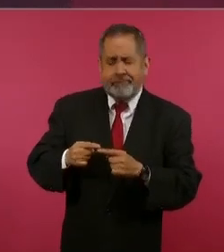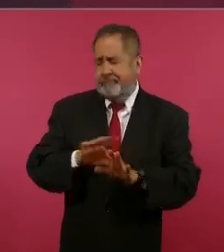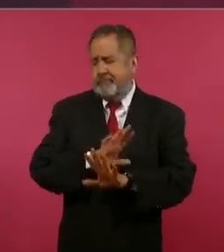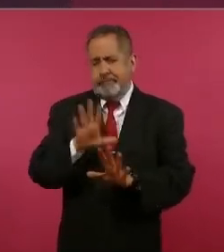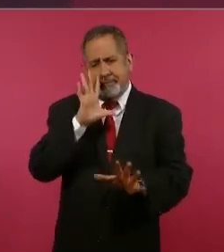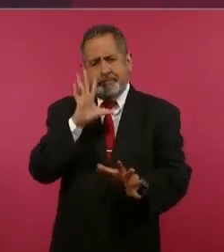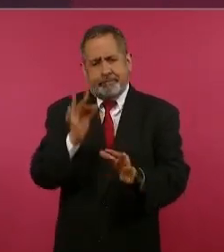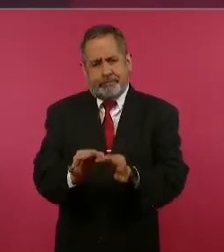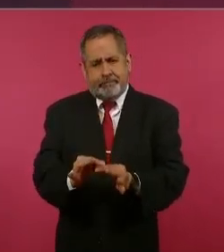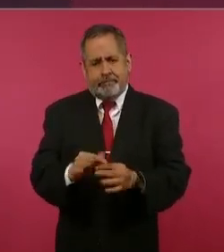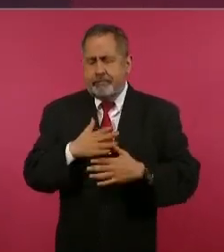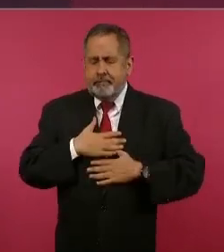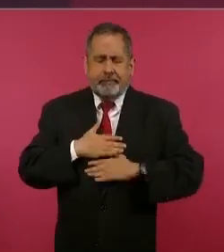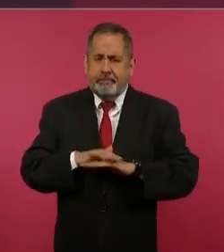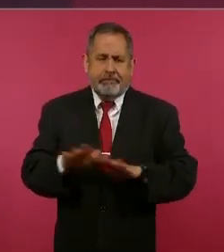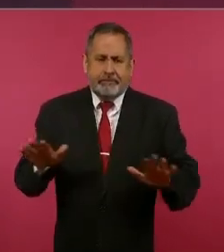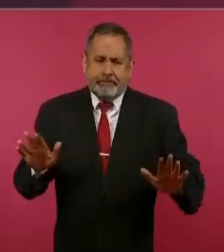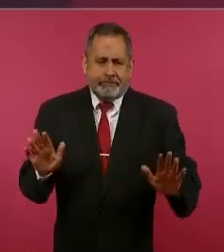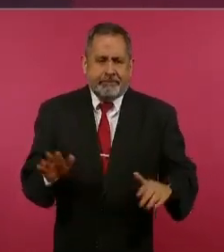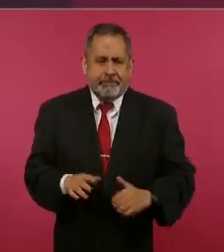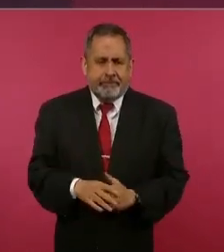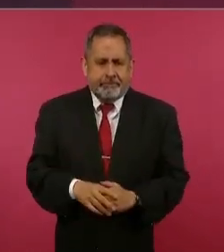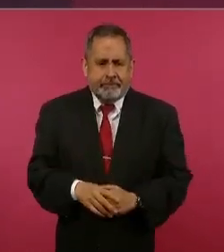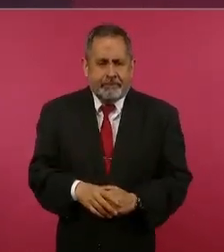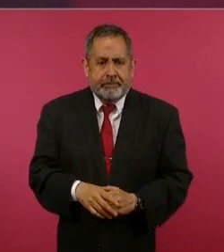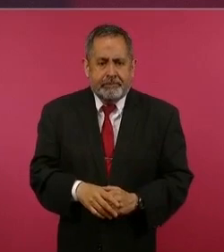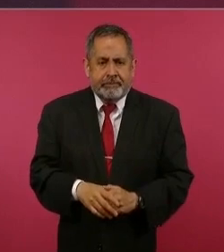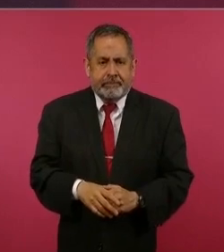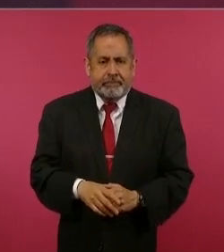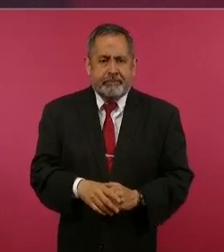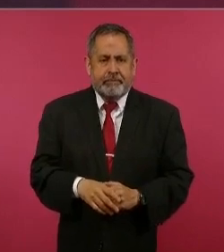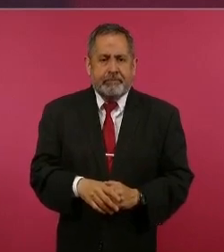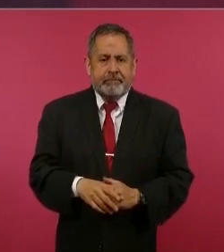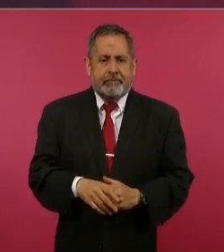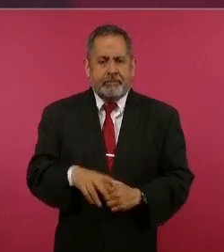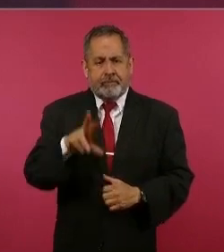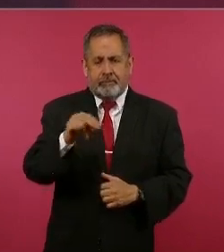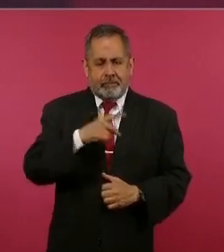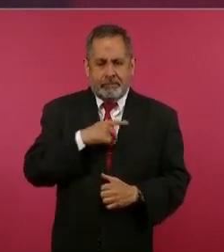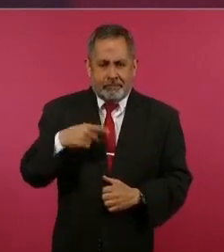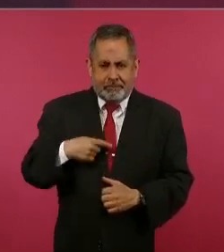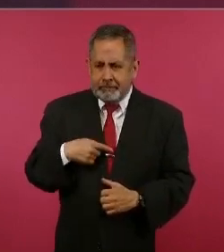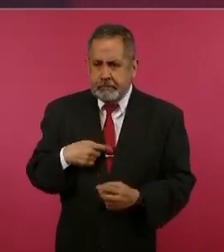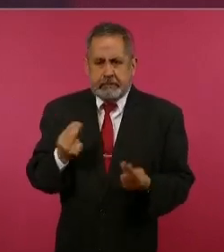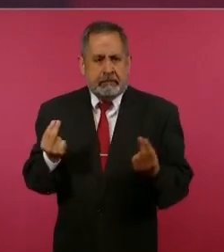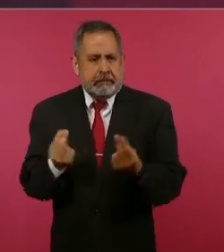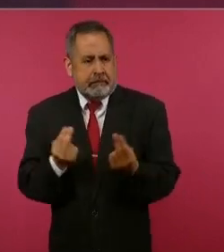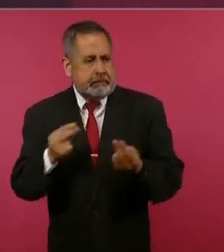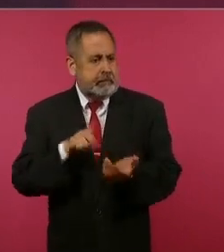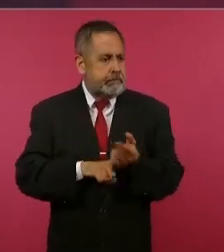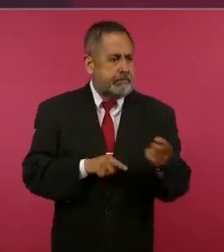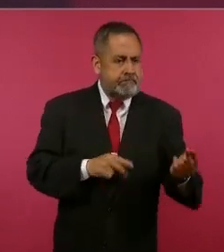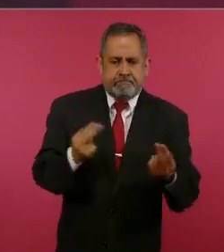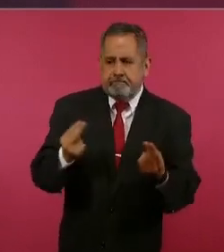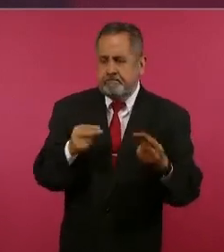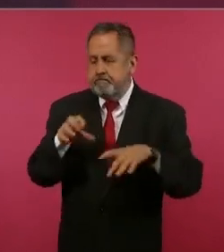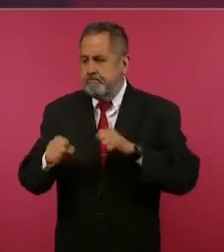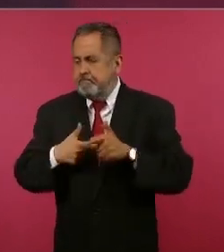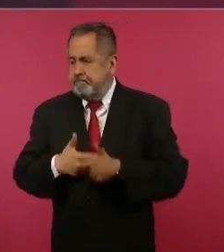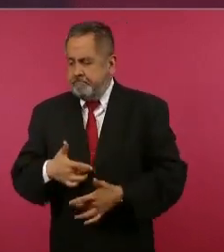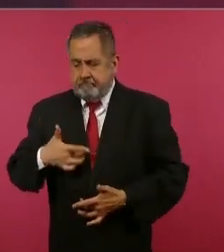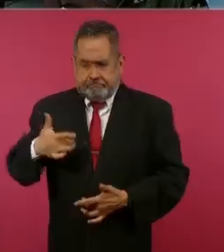Ya. Y no hay que caer en el necesariato,